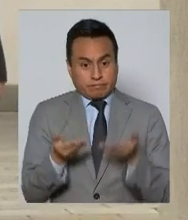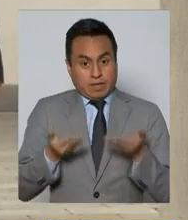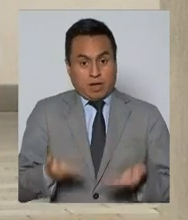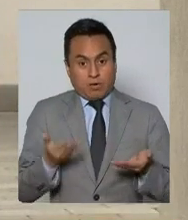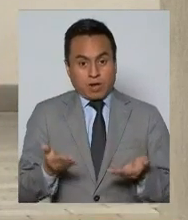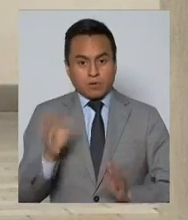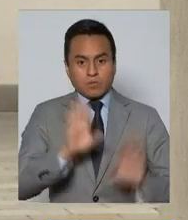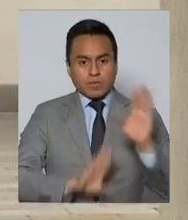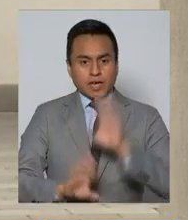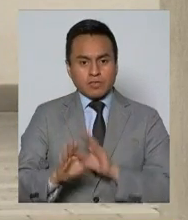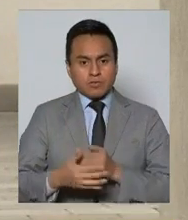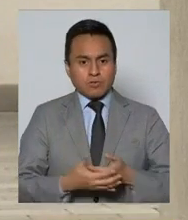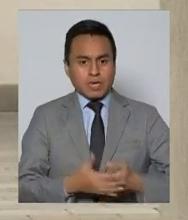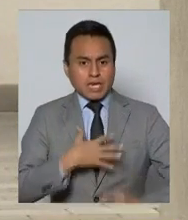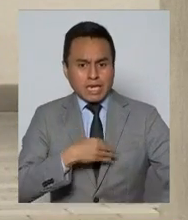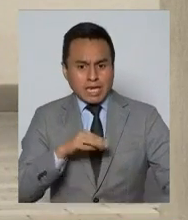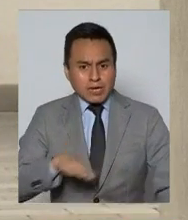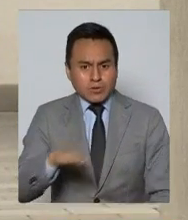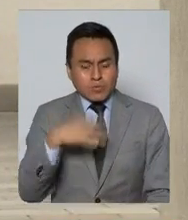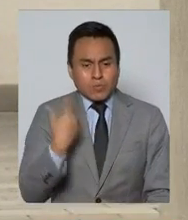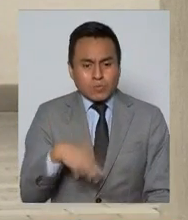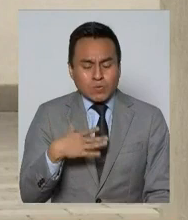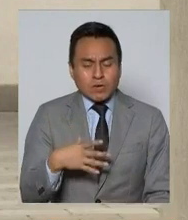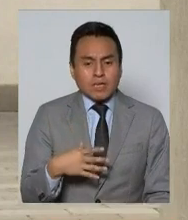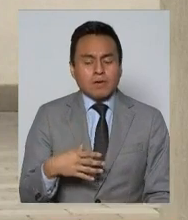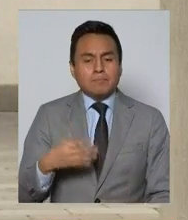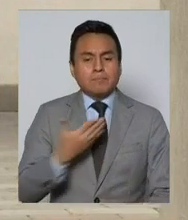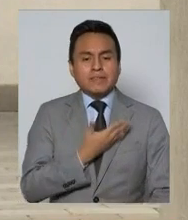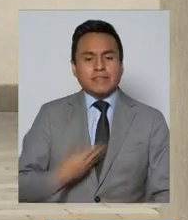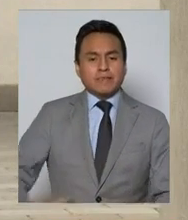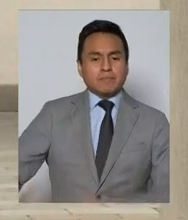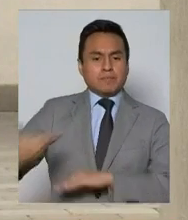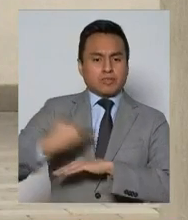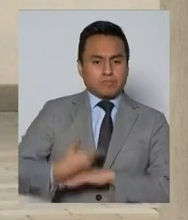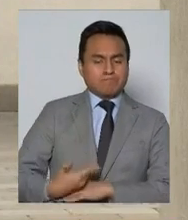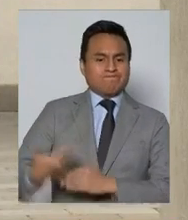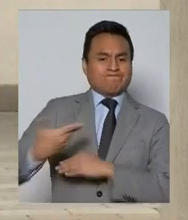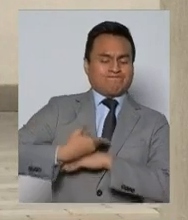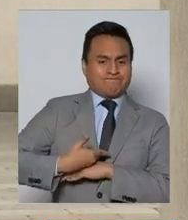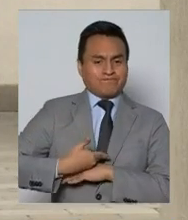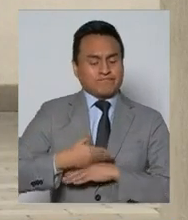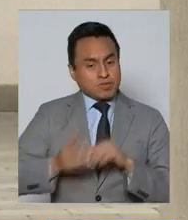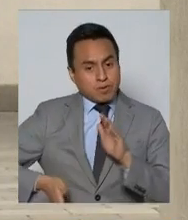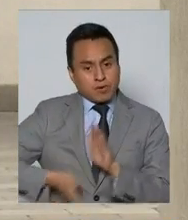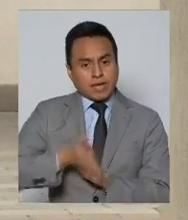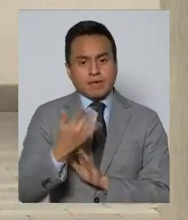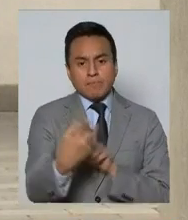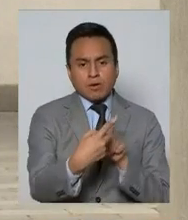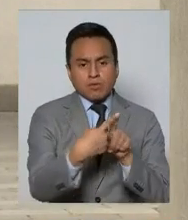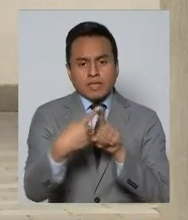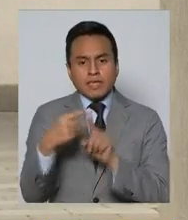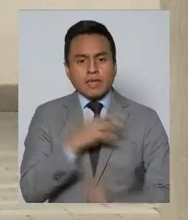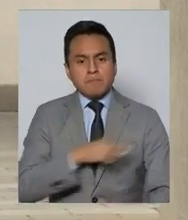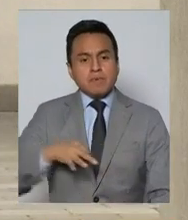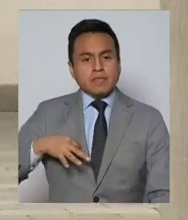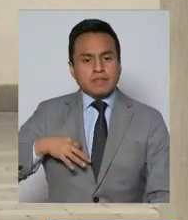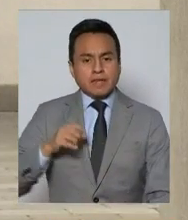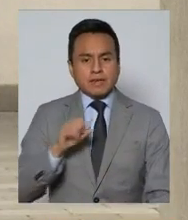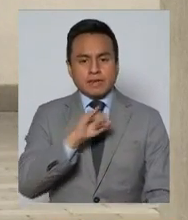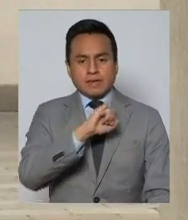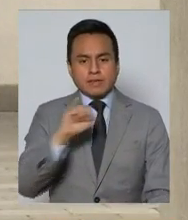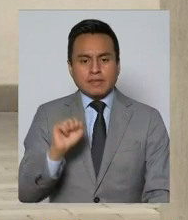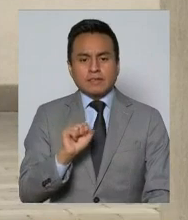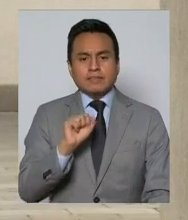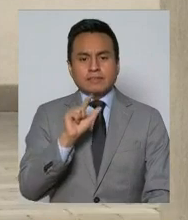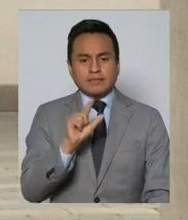al cuidado de sus hijos, es que el presidente me pidió y me insistió que saliendo de aquí me contacte con la ministra Saldívar